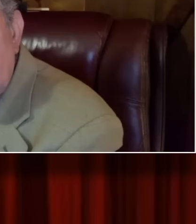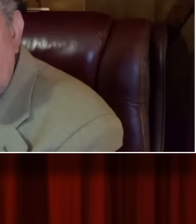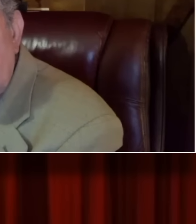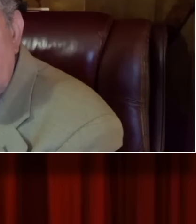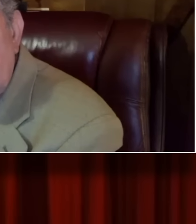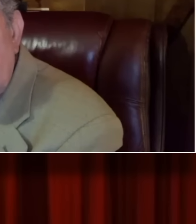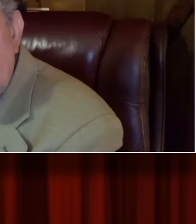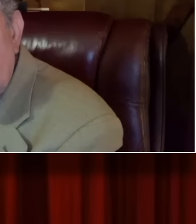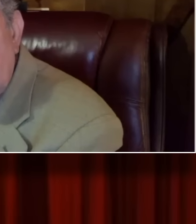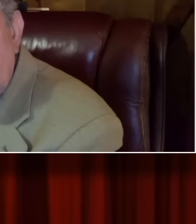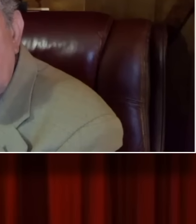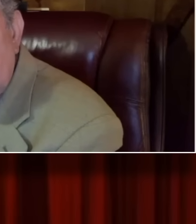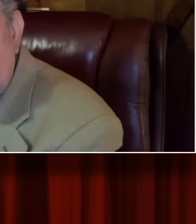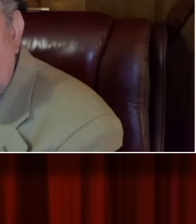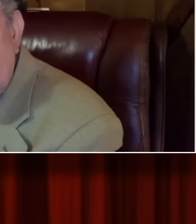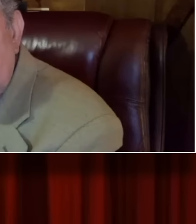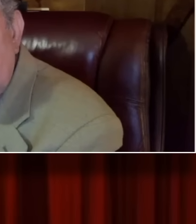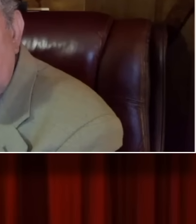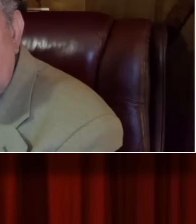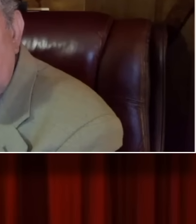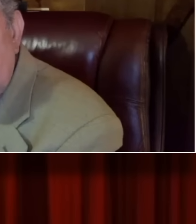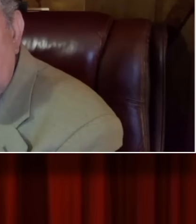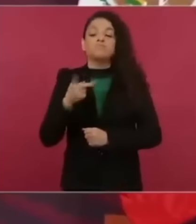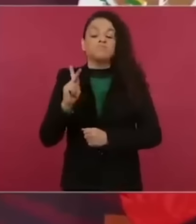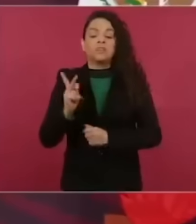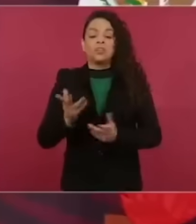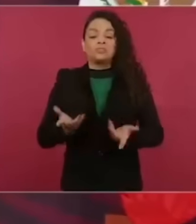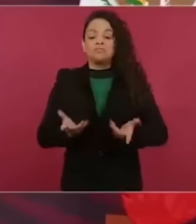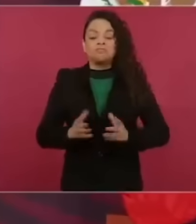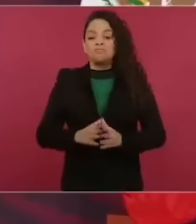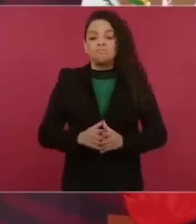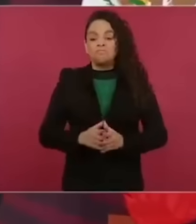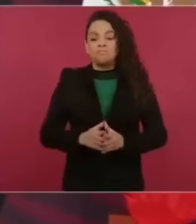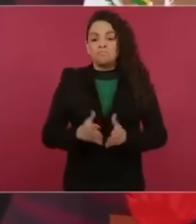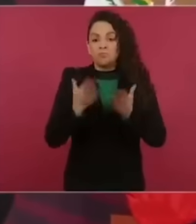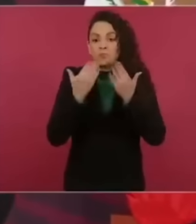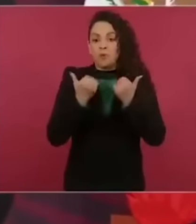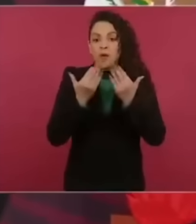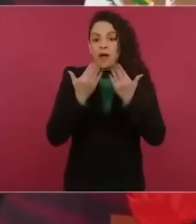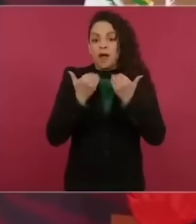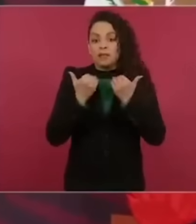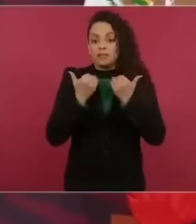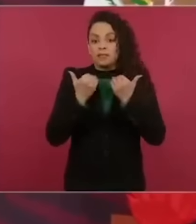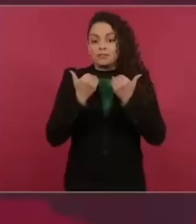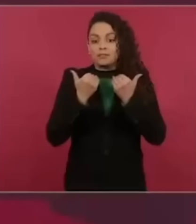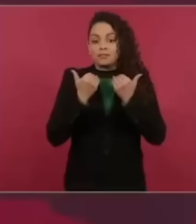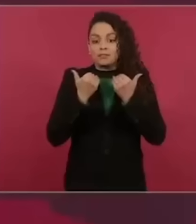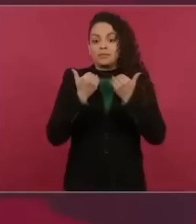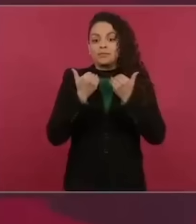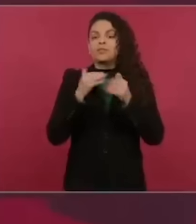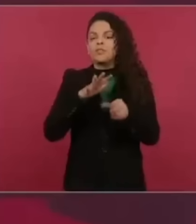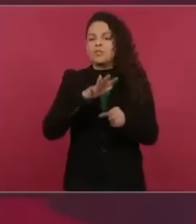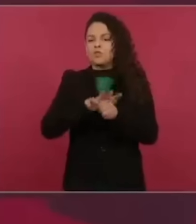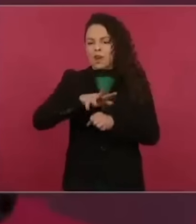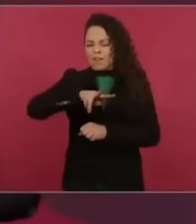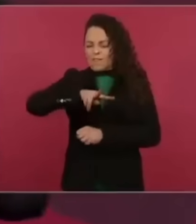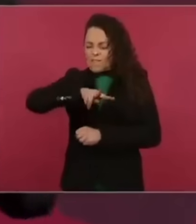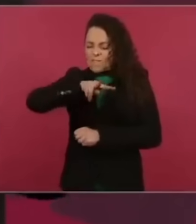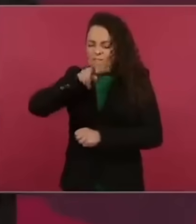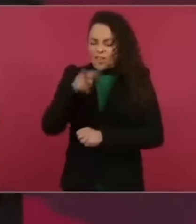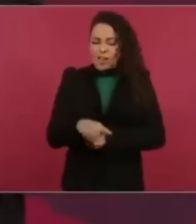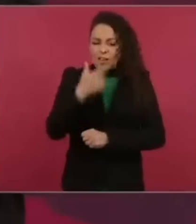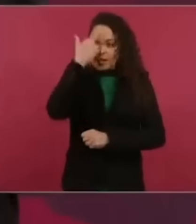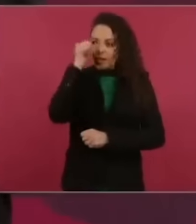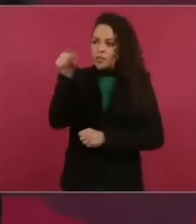Perdón, ayer, y también lo dijo el miércoles. La inconformidad del en el fondo